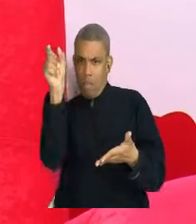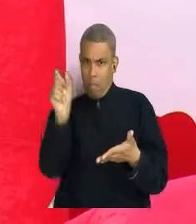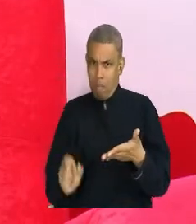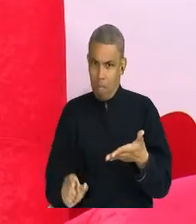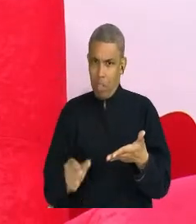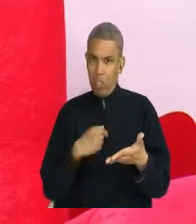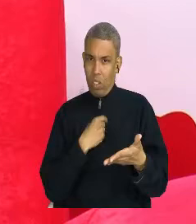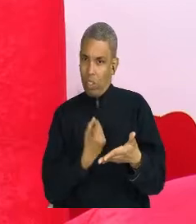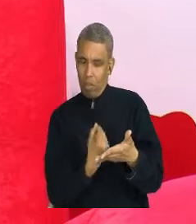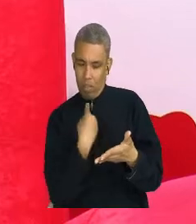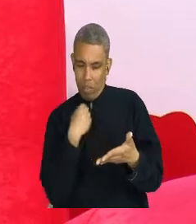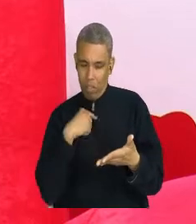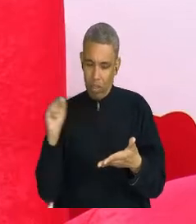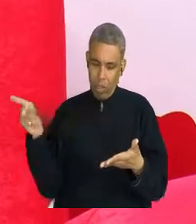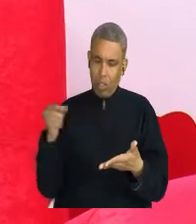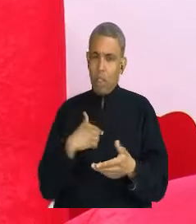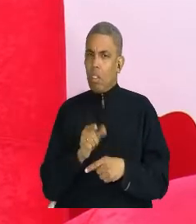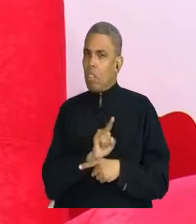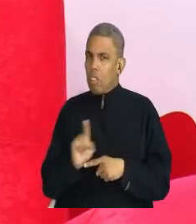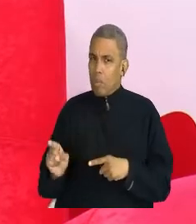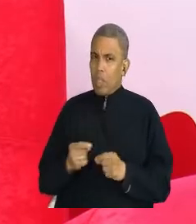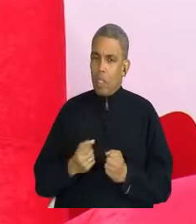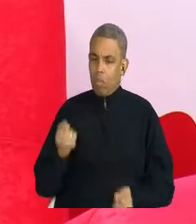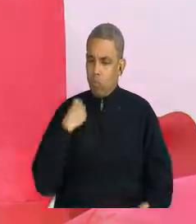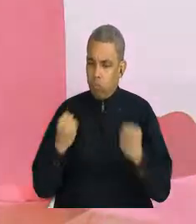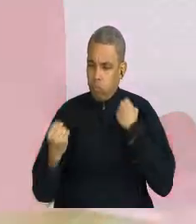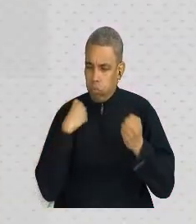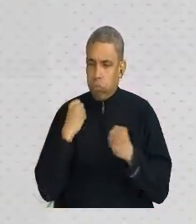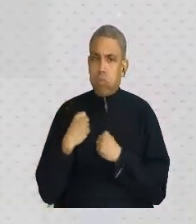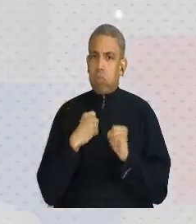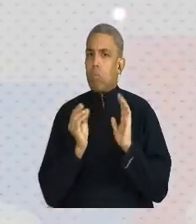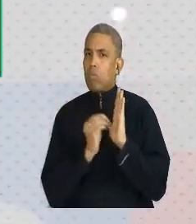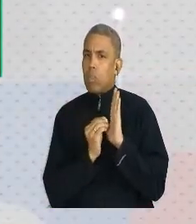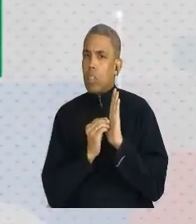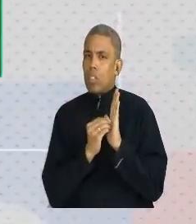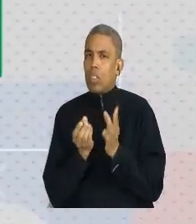¿Cuántas veces a la semana es recomendable ejercitarse?